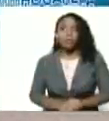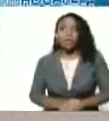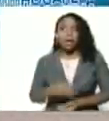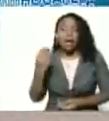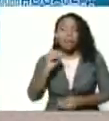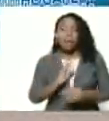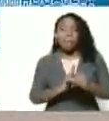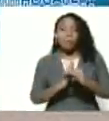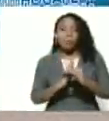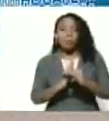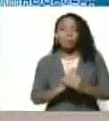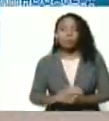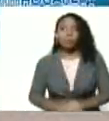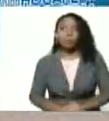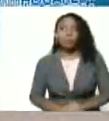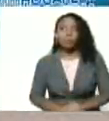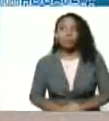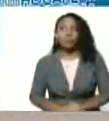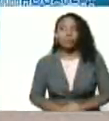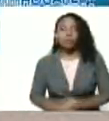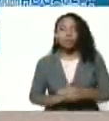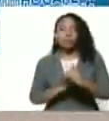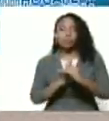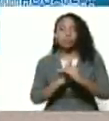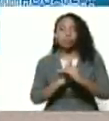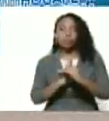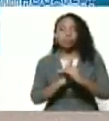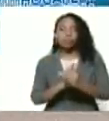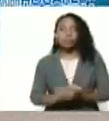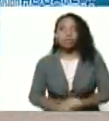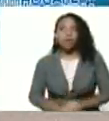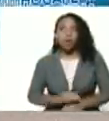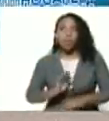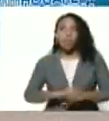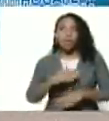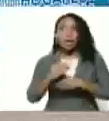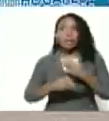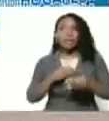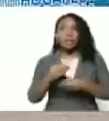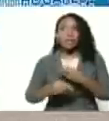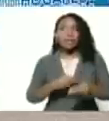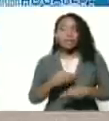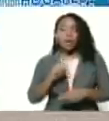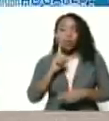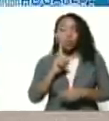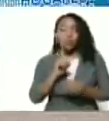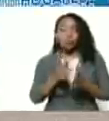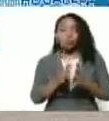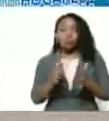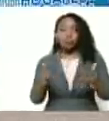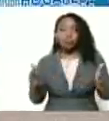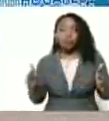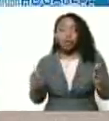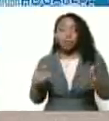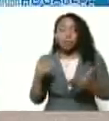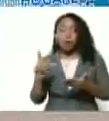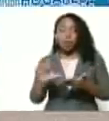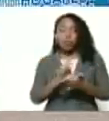cortar. Te voy a cortar un momentico, Ernesto. Corte. Porque hiciste un prólogo como para un